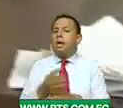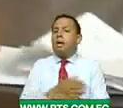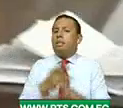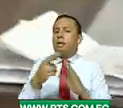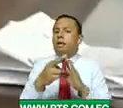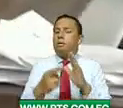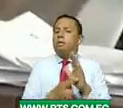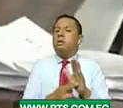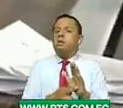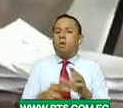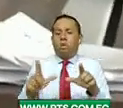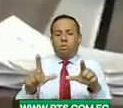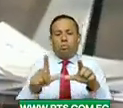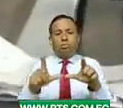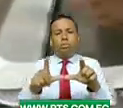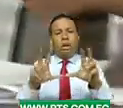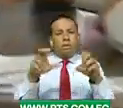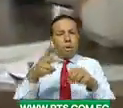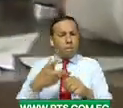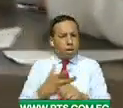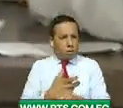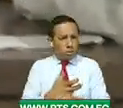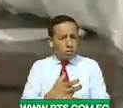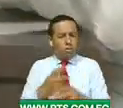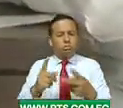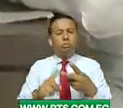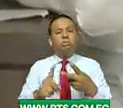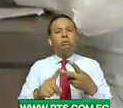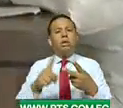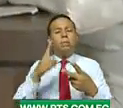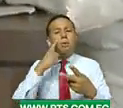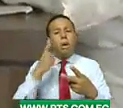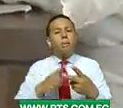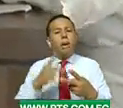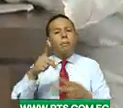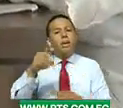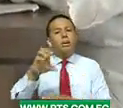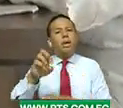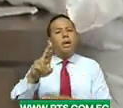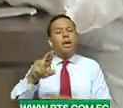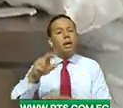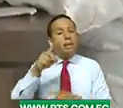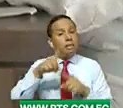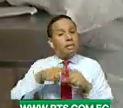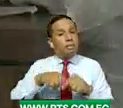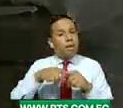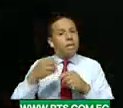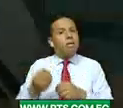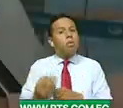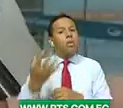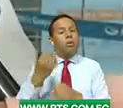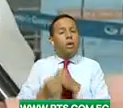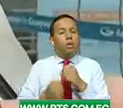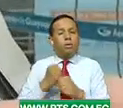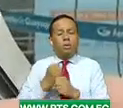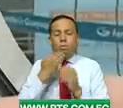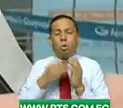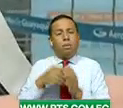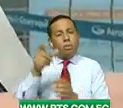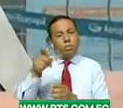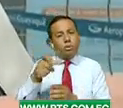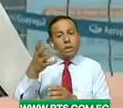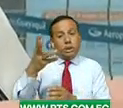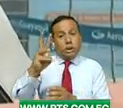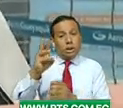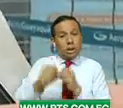el carnet de vacunación y la prueba PCR, según el rango de edad establecido. Mayor de 16 años tiene